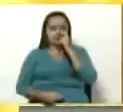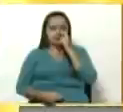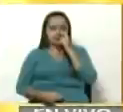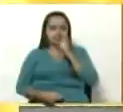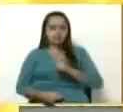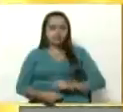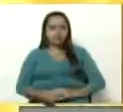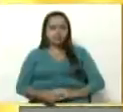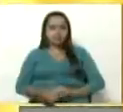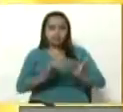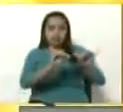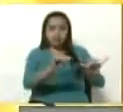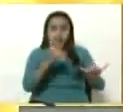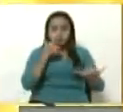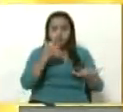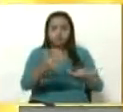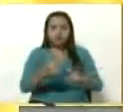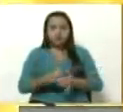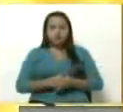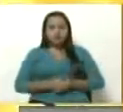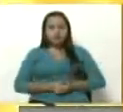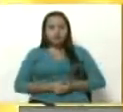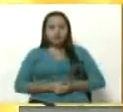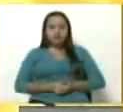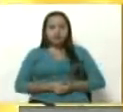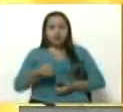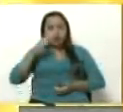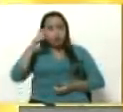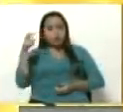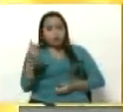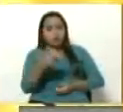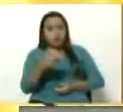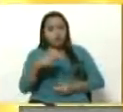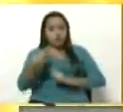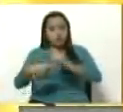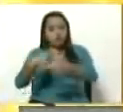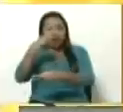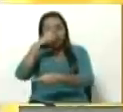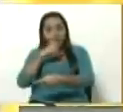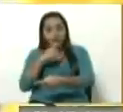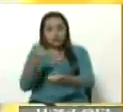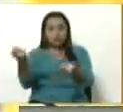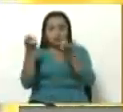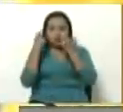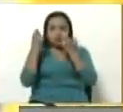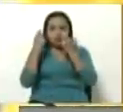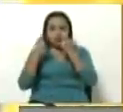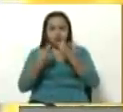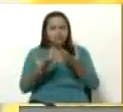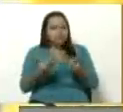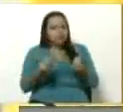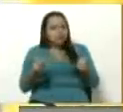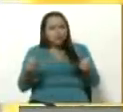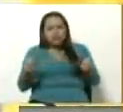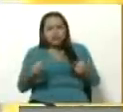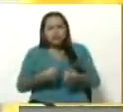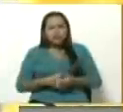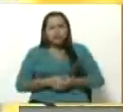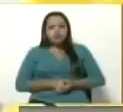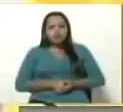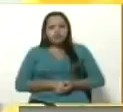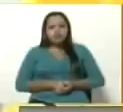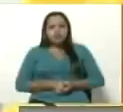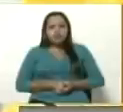Por eso decía entonces que la gobernanza en estos años nos enseñó mucho de